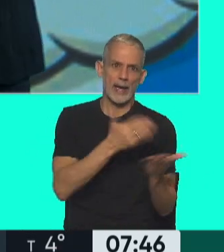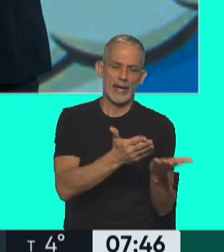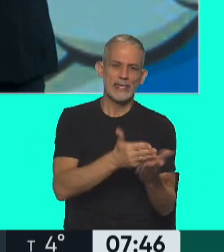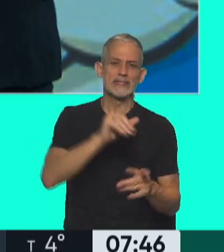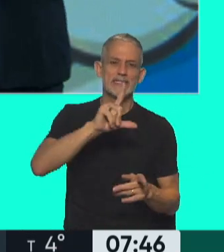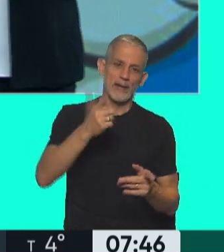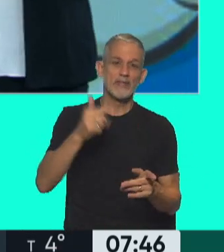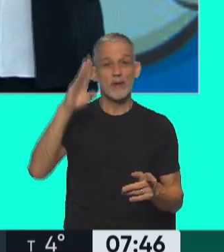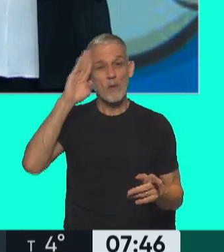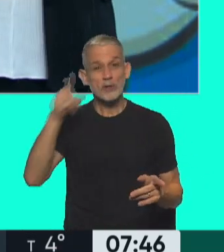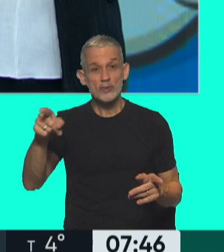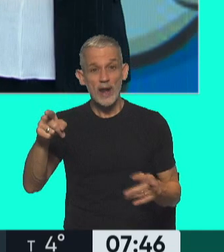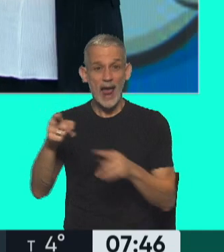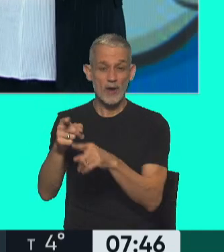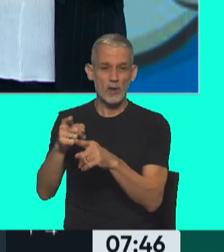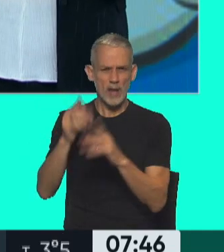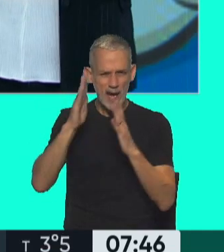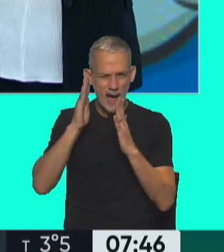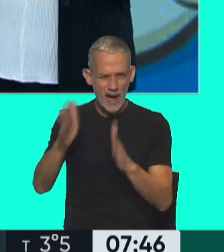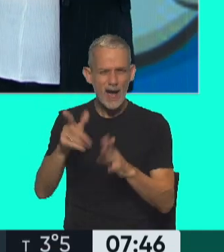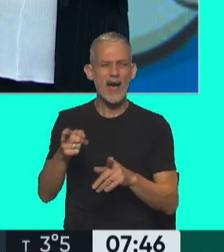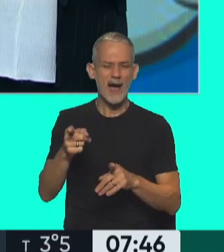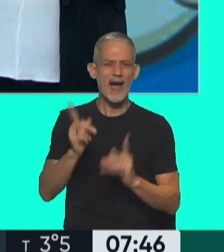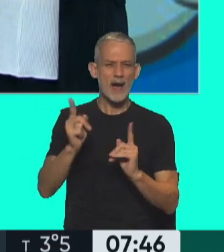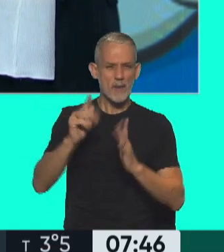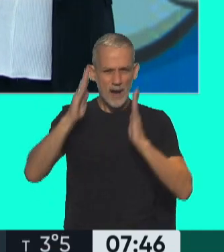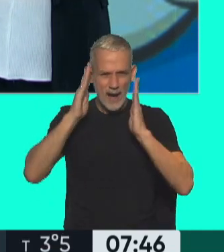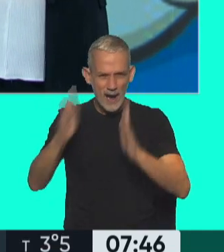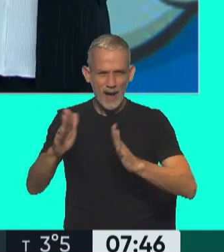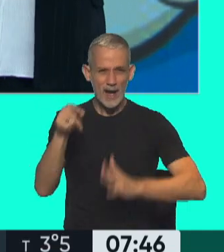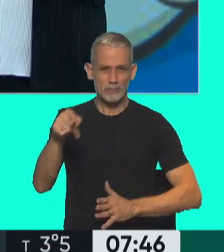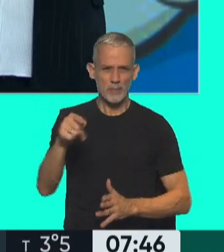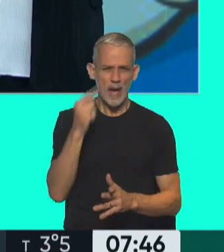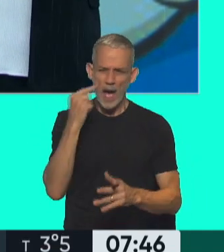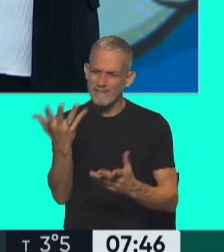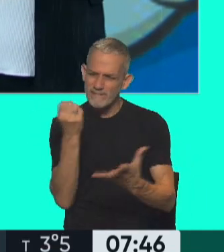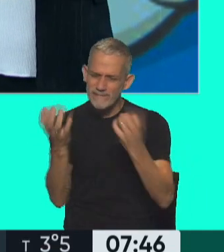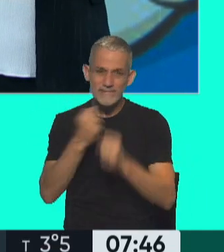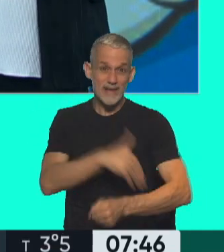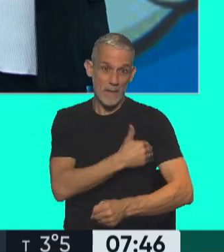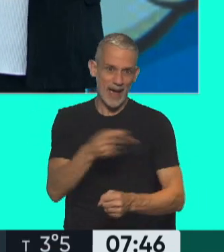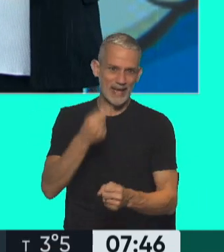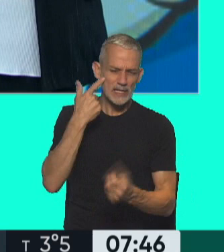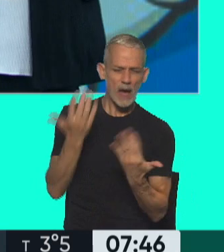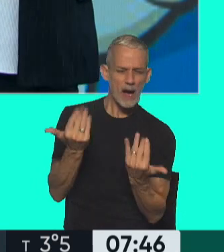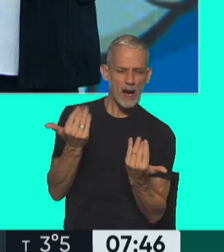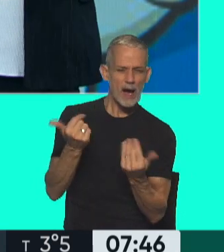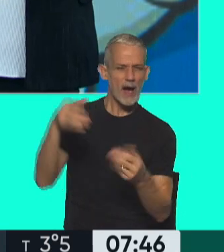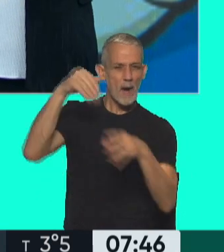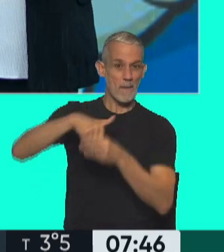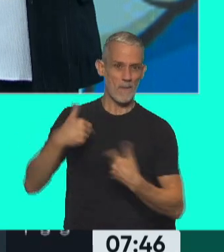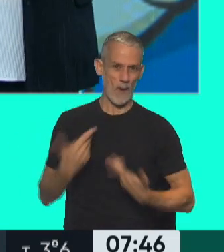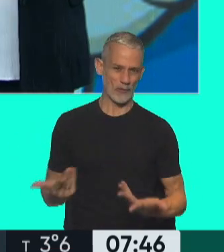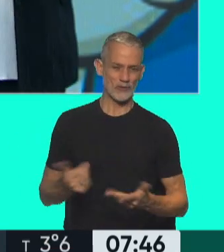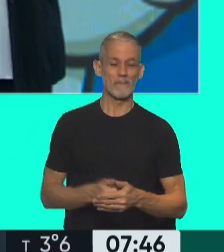Lula y Bolsonaro precisamente está dirigiéndose o centrándose en captar ese voto. Lo que justamente